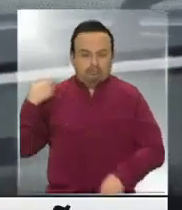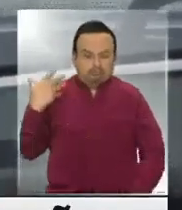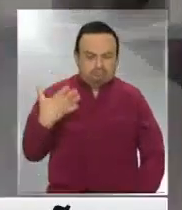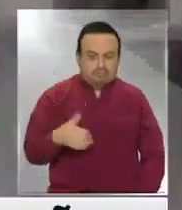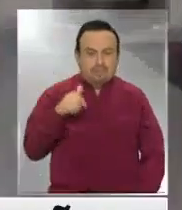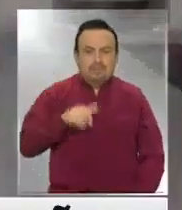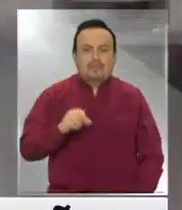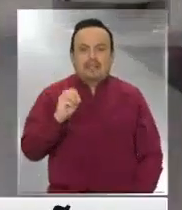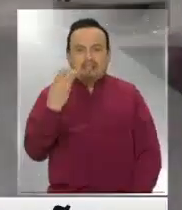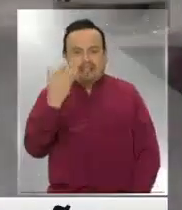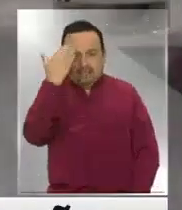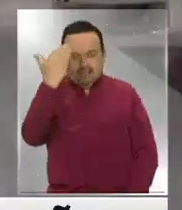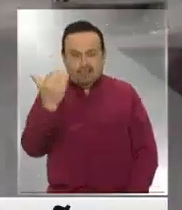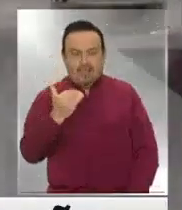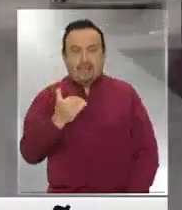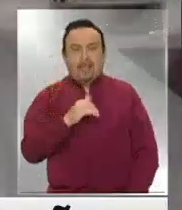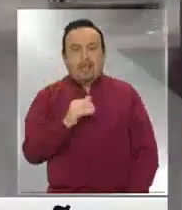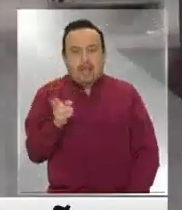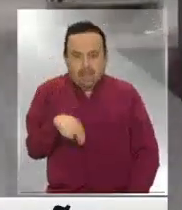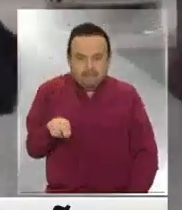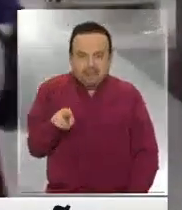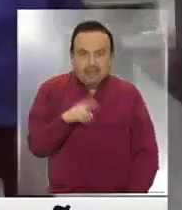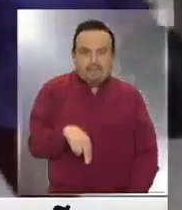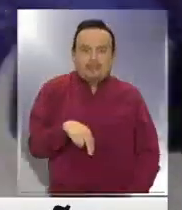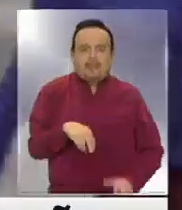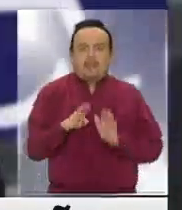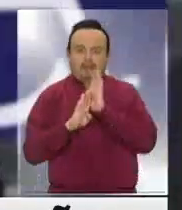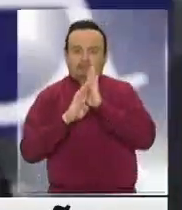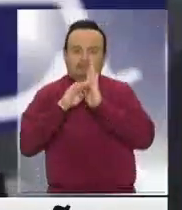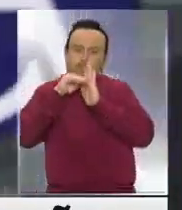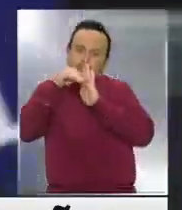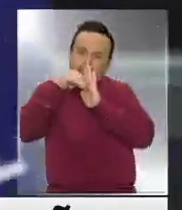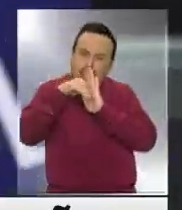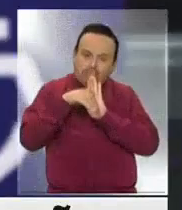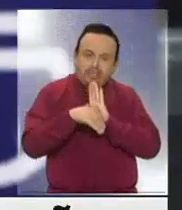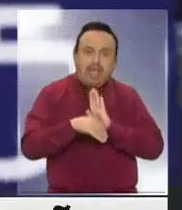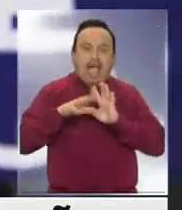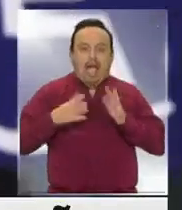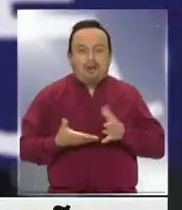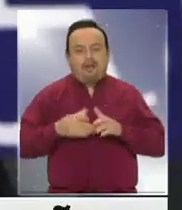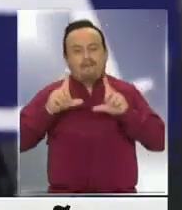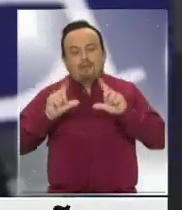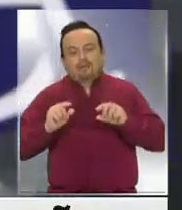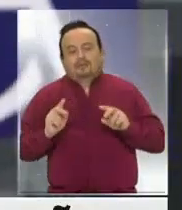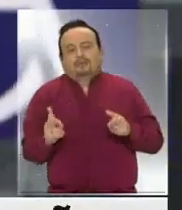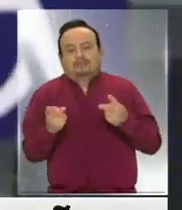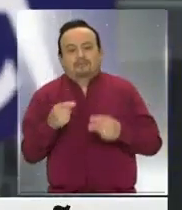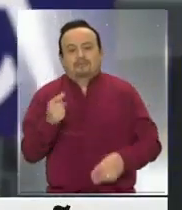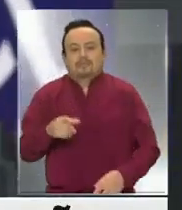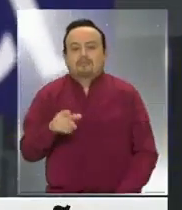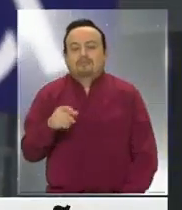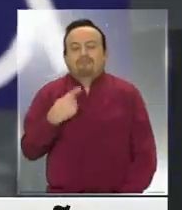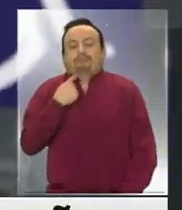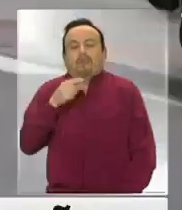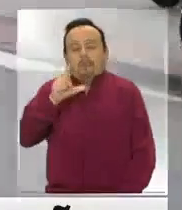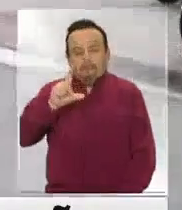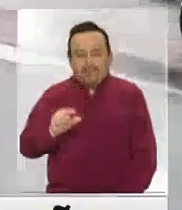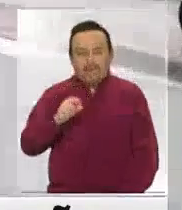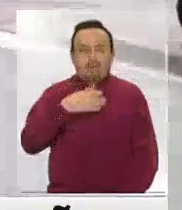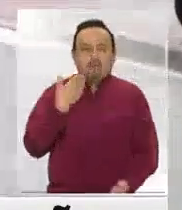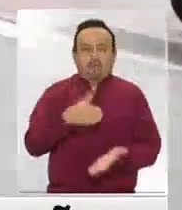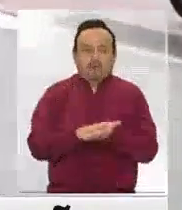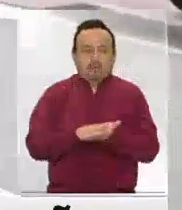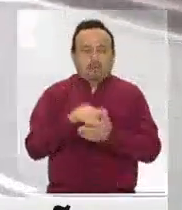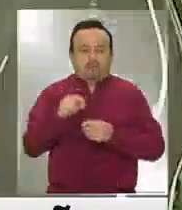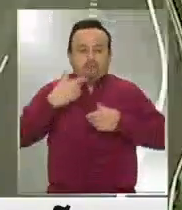marca la tercera jornada consecutiva con cifras que muestran una tendencia a la baja. En tanto, los casos de contagio se